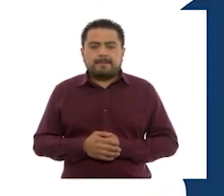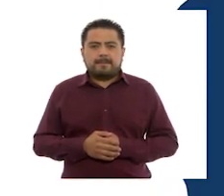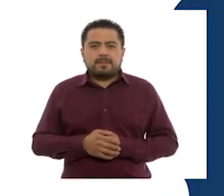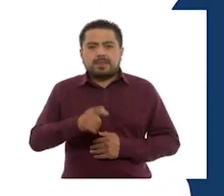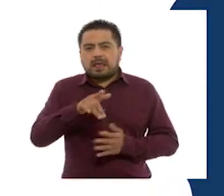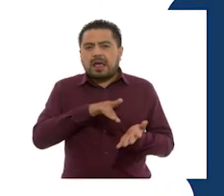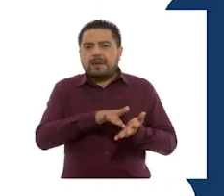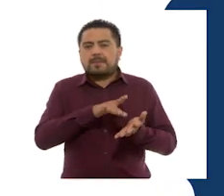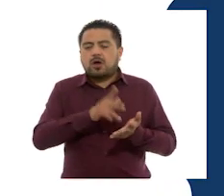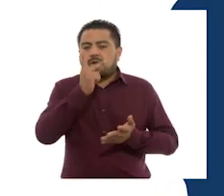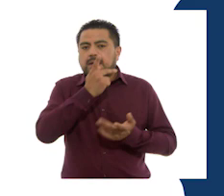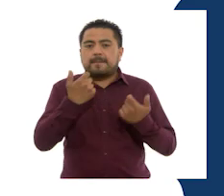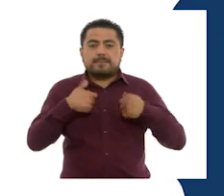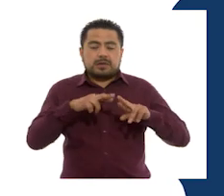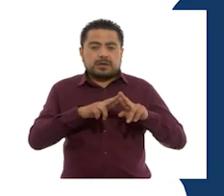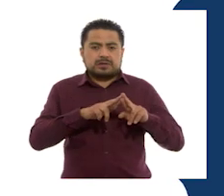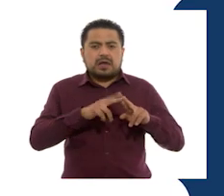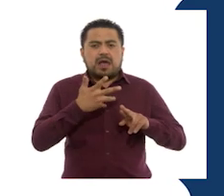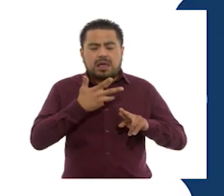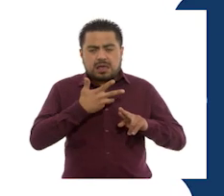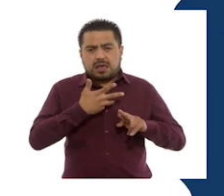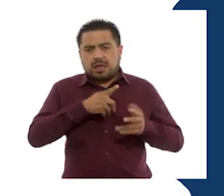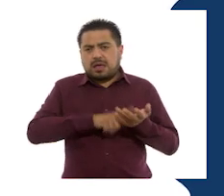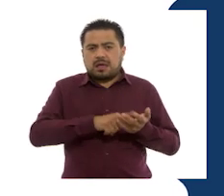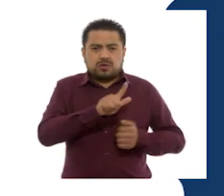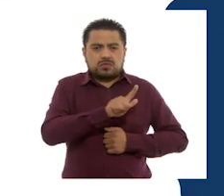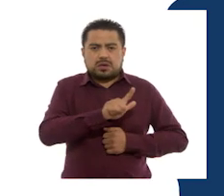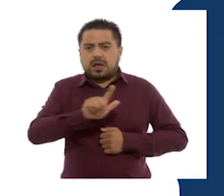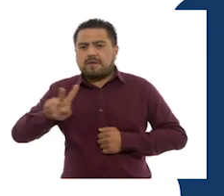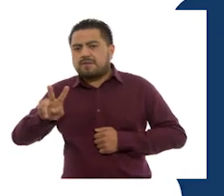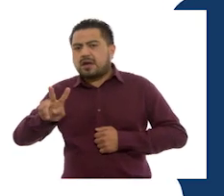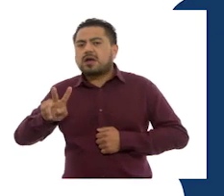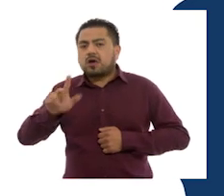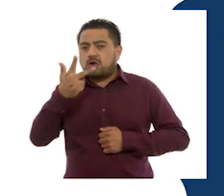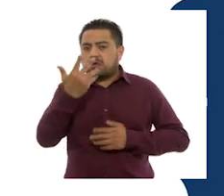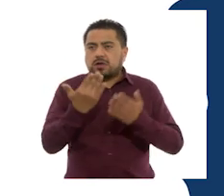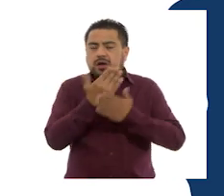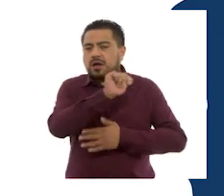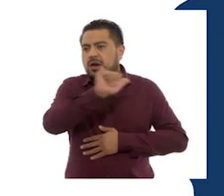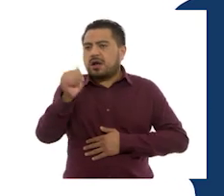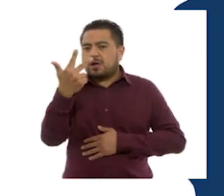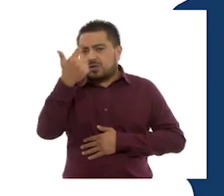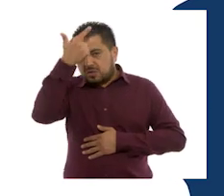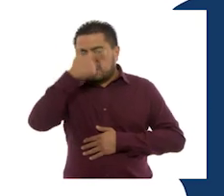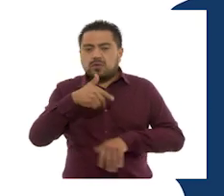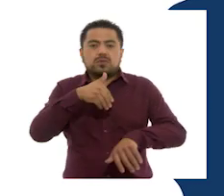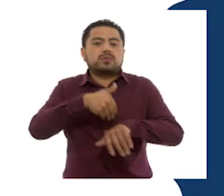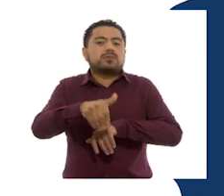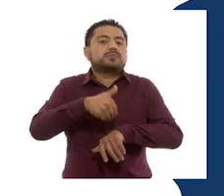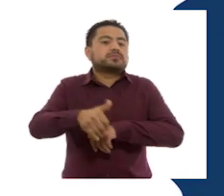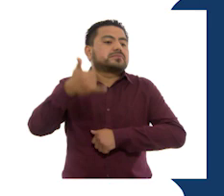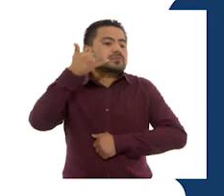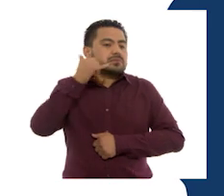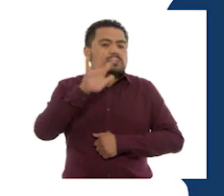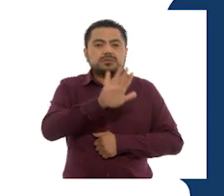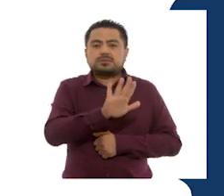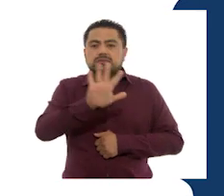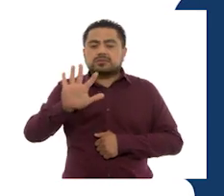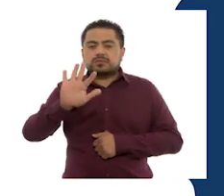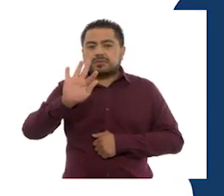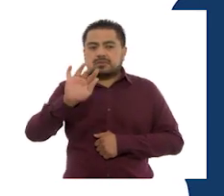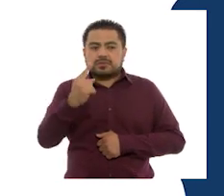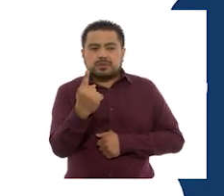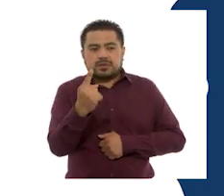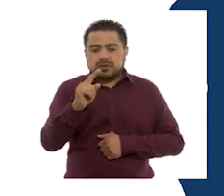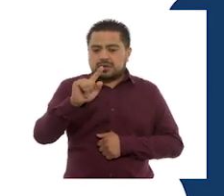Para apoyo pedagógico, hay maestras y maestros de lunes a viernes de 8 a 20 horas en el teléfono